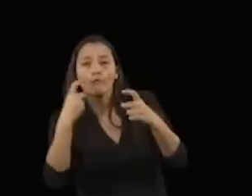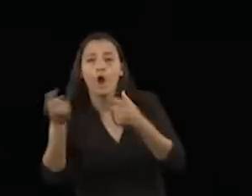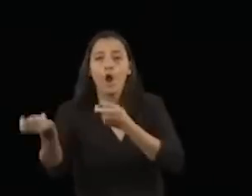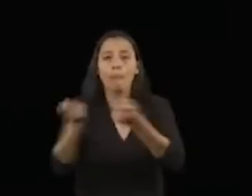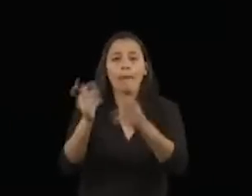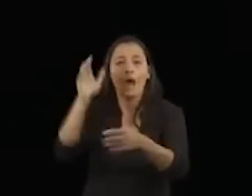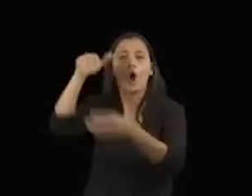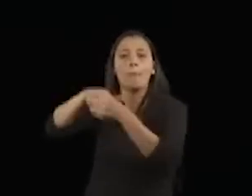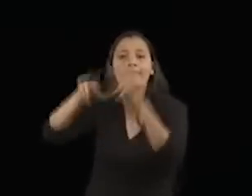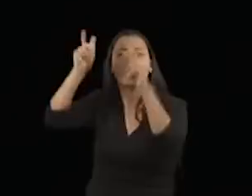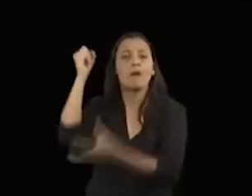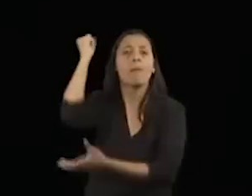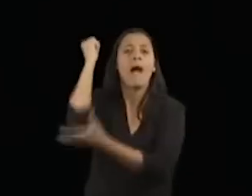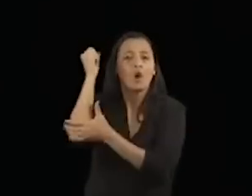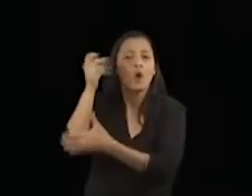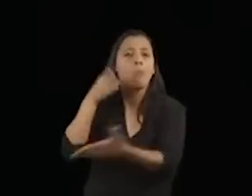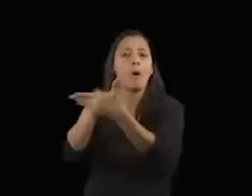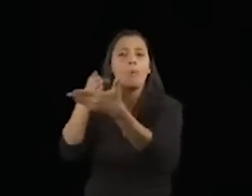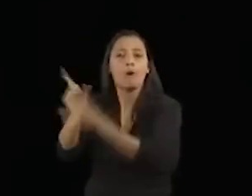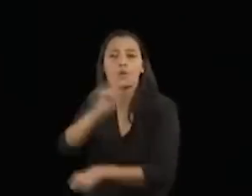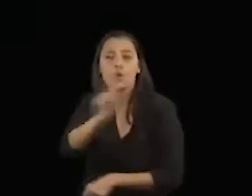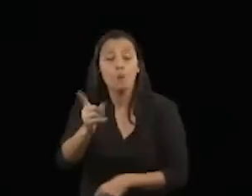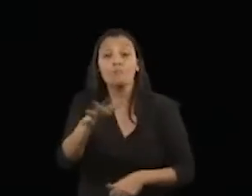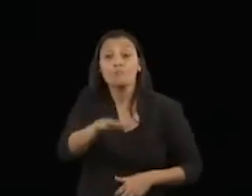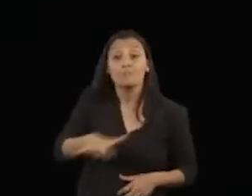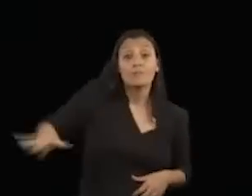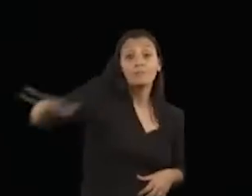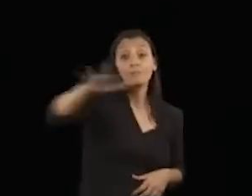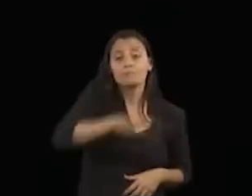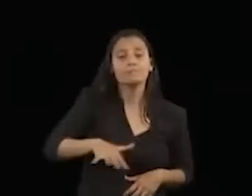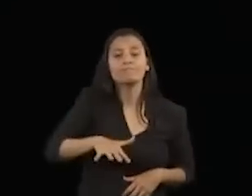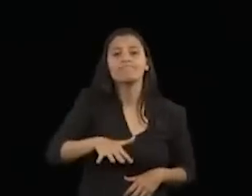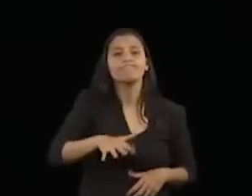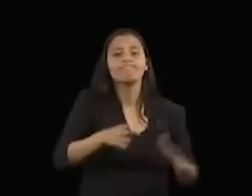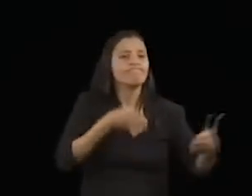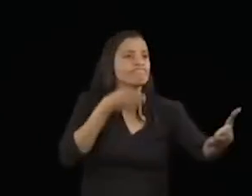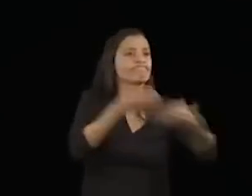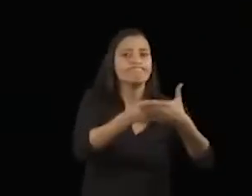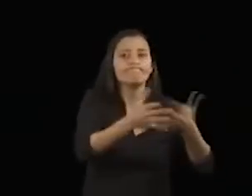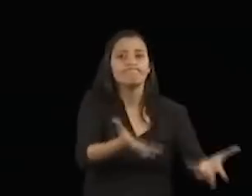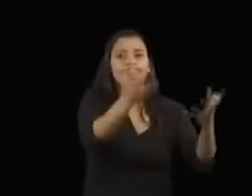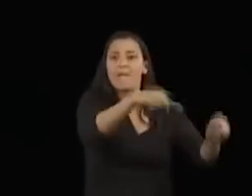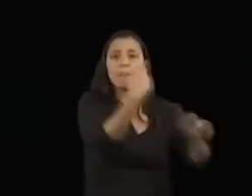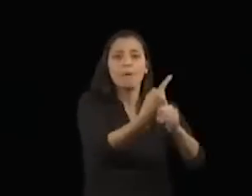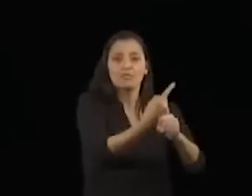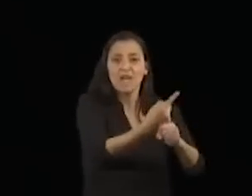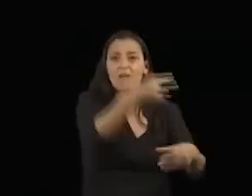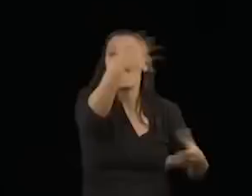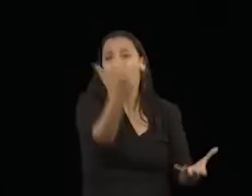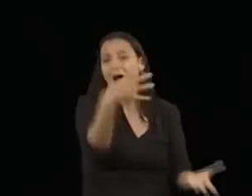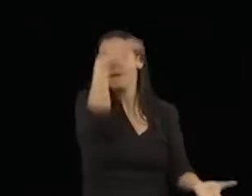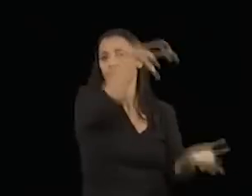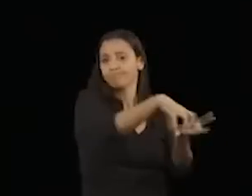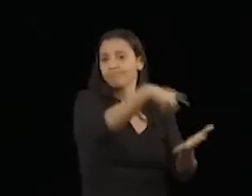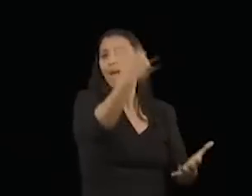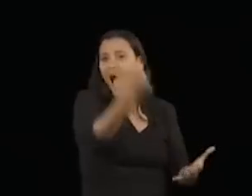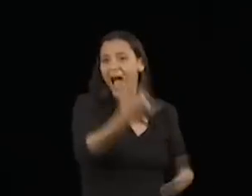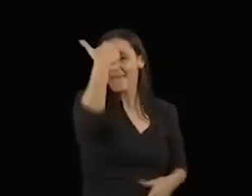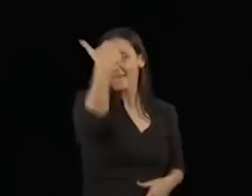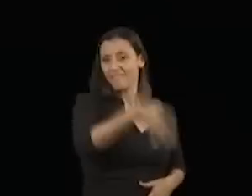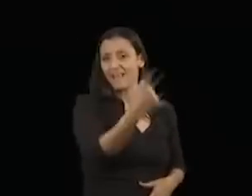económica. ¿Cuál es la zona que menos crece del planeta a pesar de que tiene un polo de inteligencia